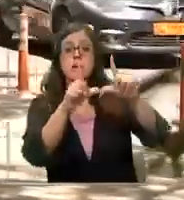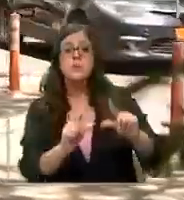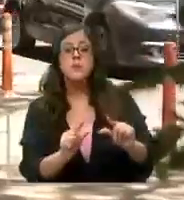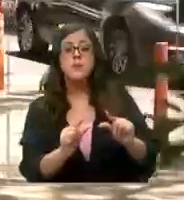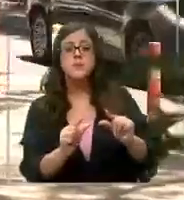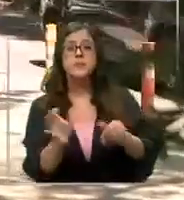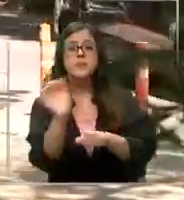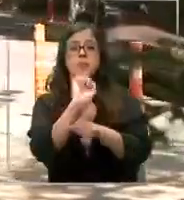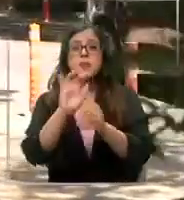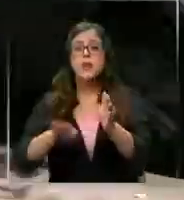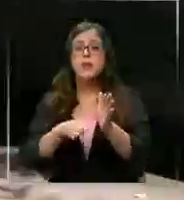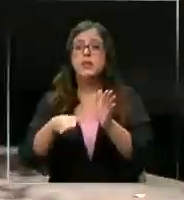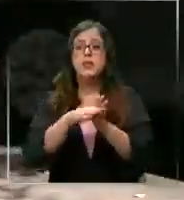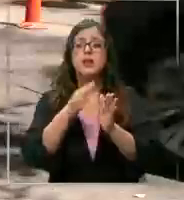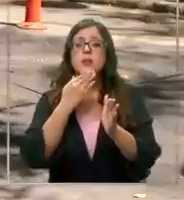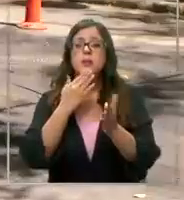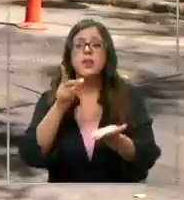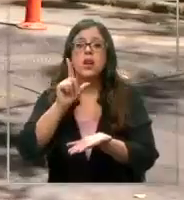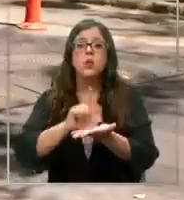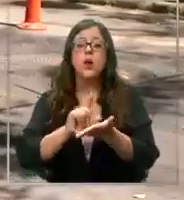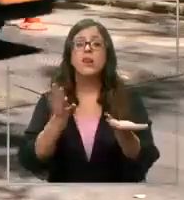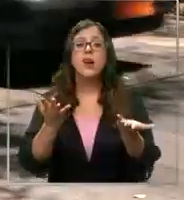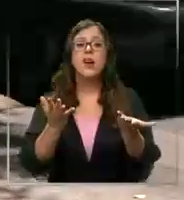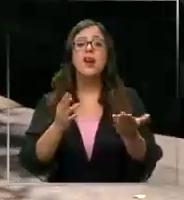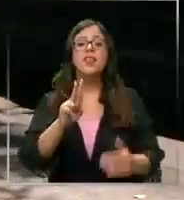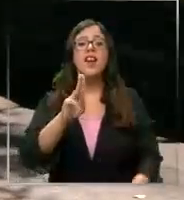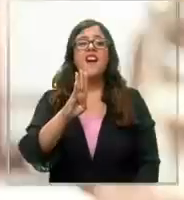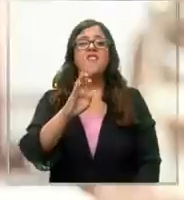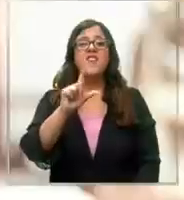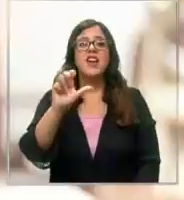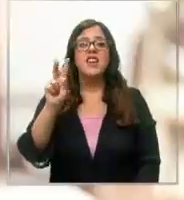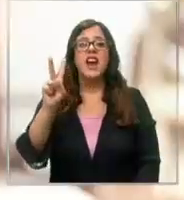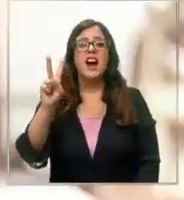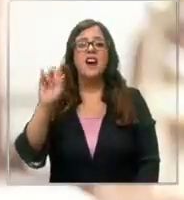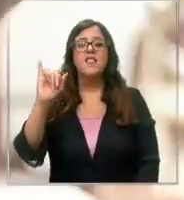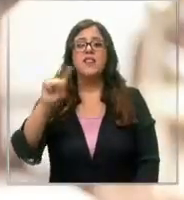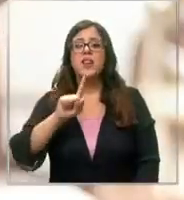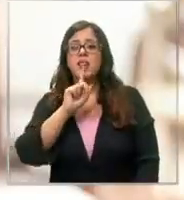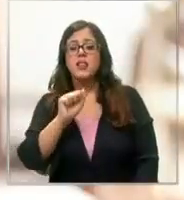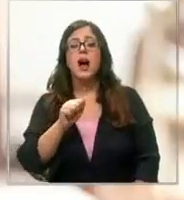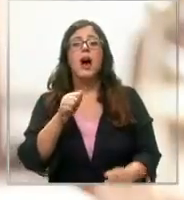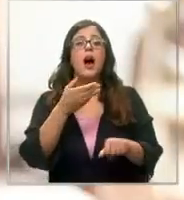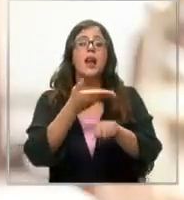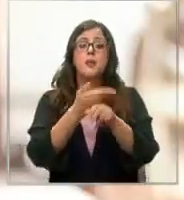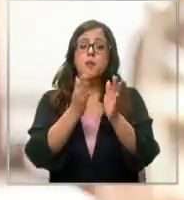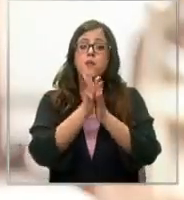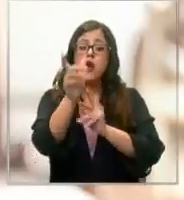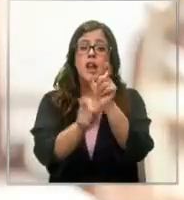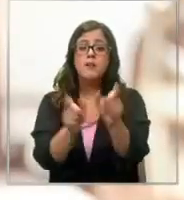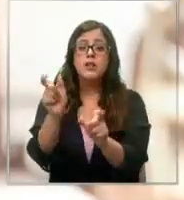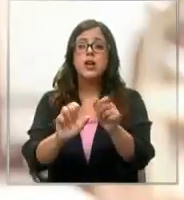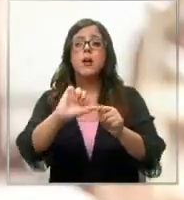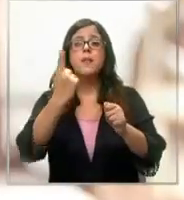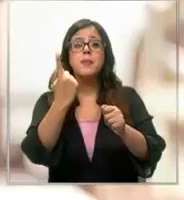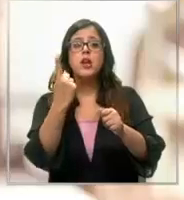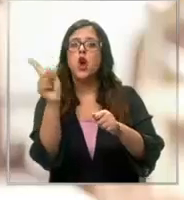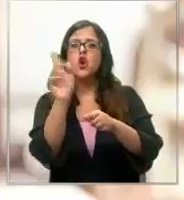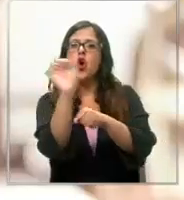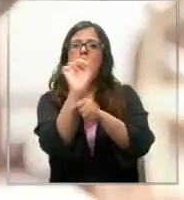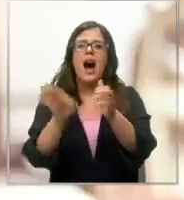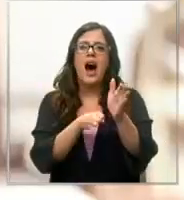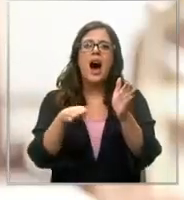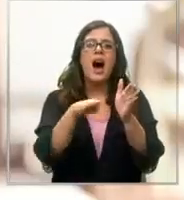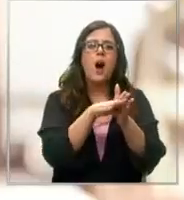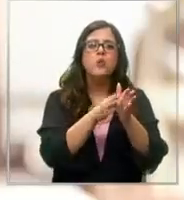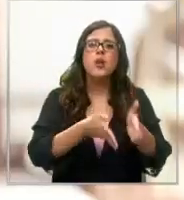vez más los estacionamientos, sobre todo en el sector de Bellavista. Ahora, yo les ruego a la gente que primero no dejen su auto